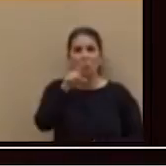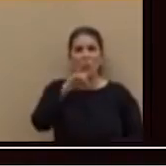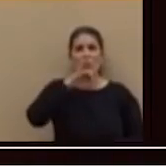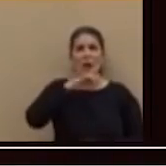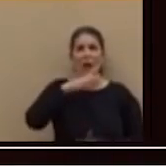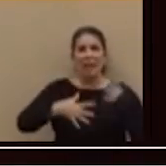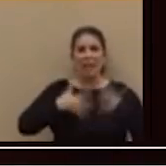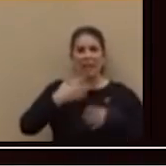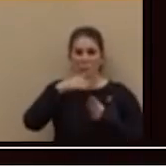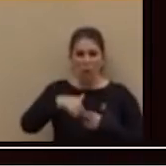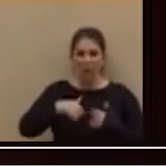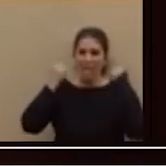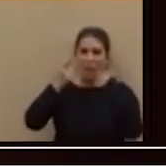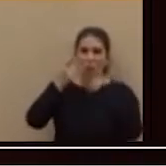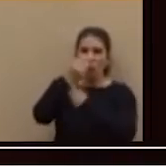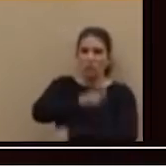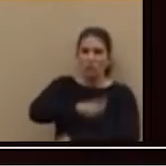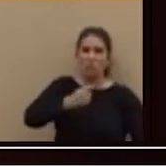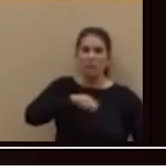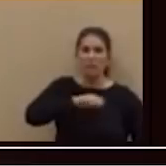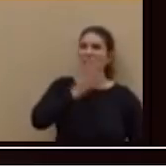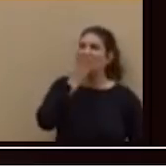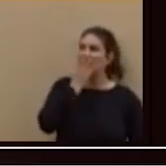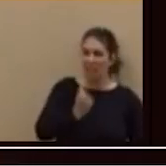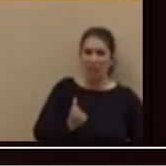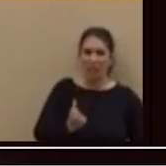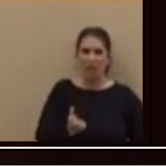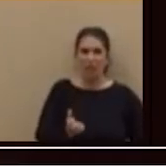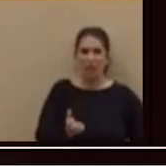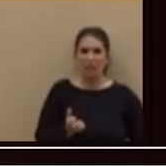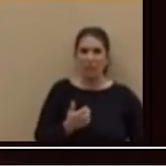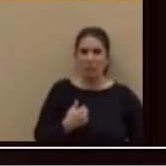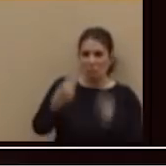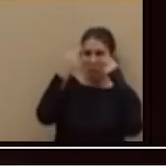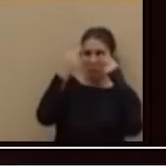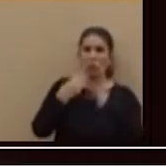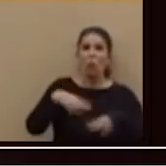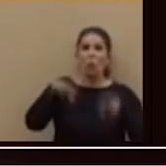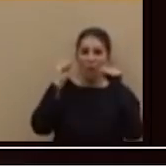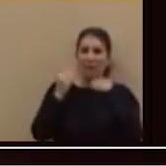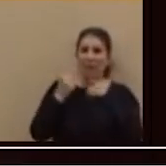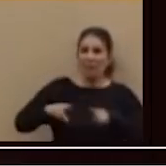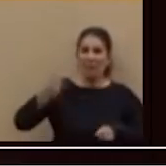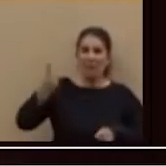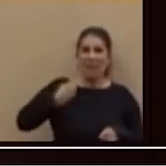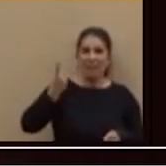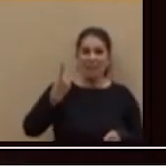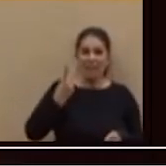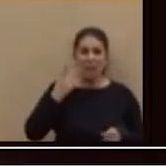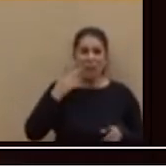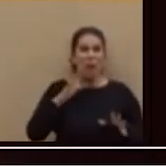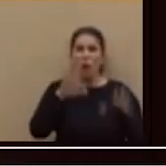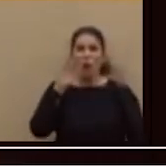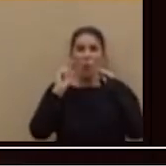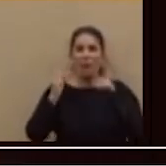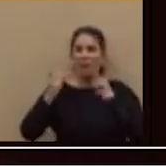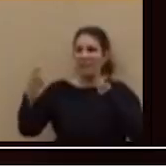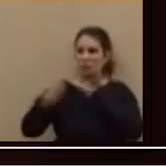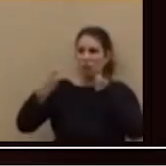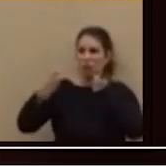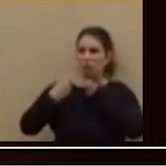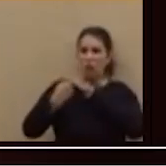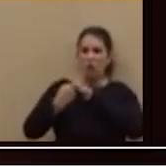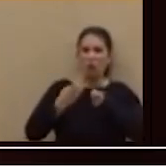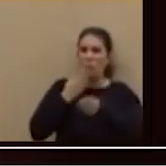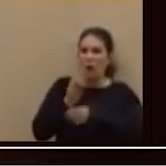muchos españoles que nos están viendo, que comprenden nuestras diferencias, pero que no comprenden esta pelea de ataques políticos y de